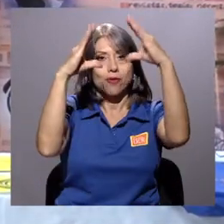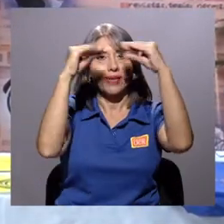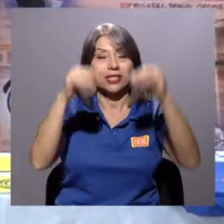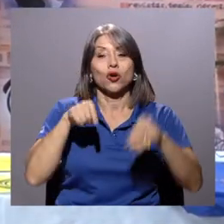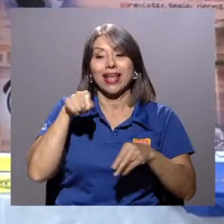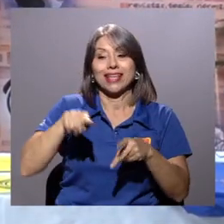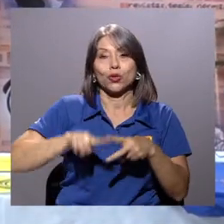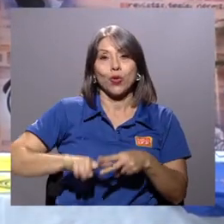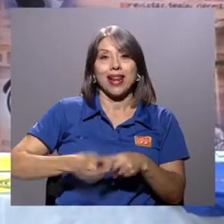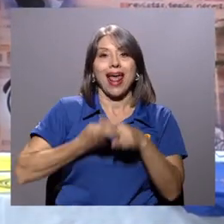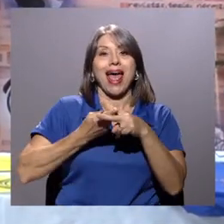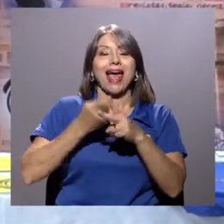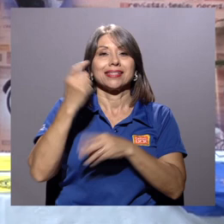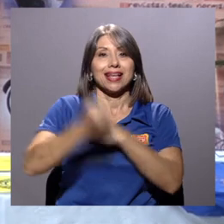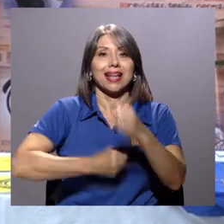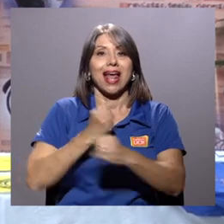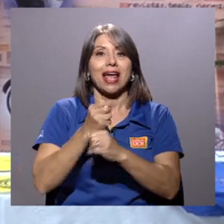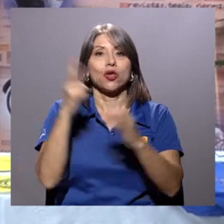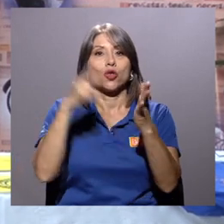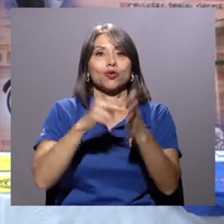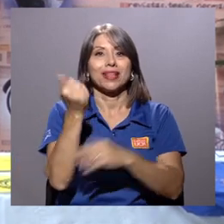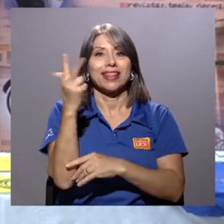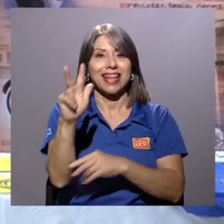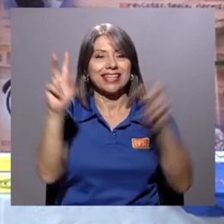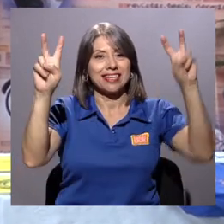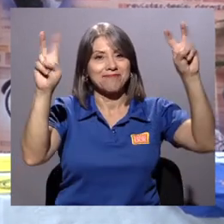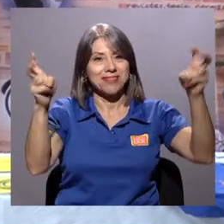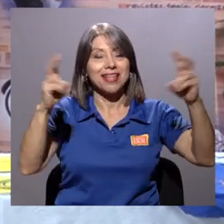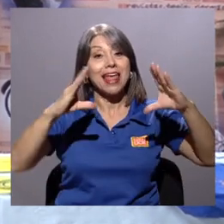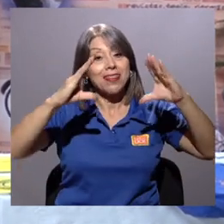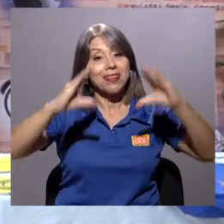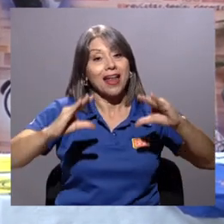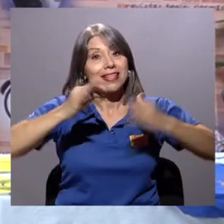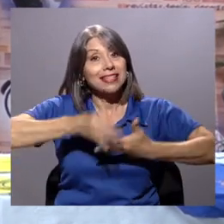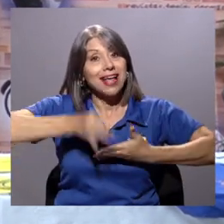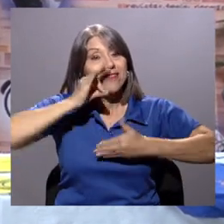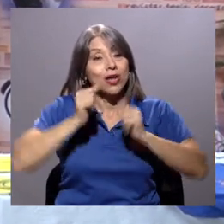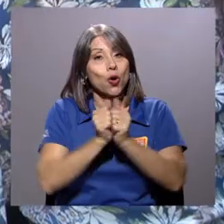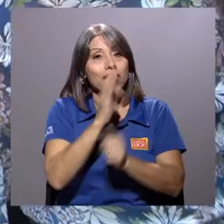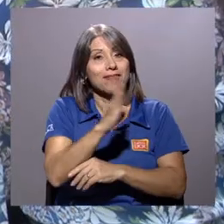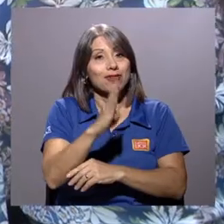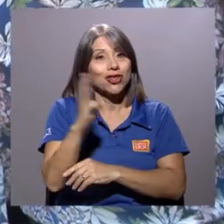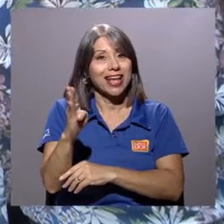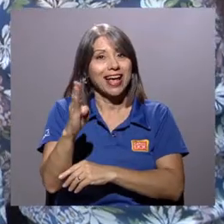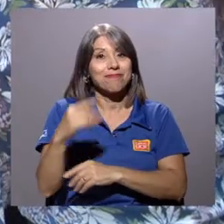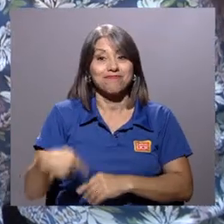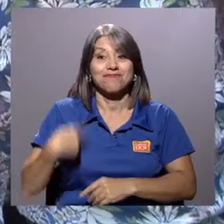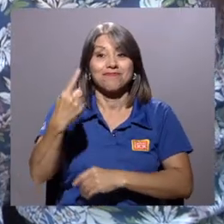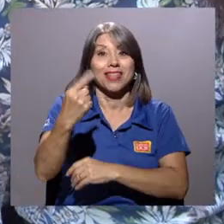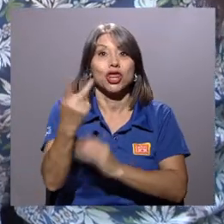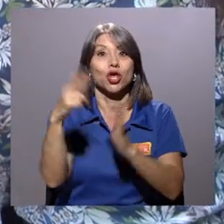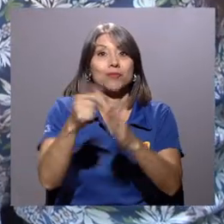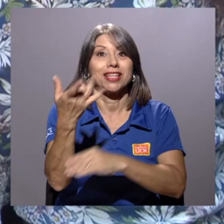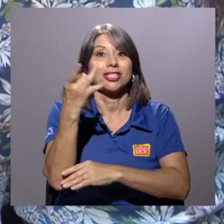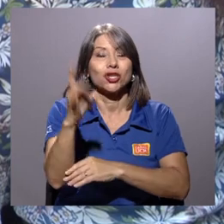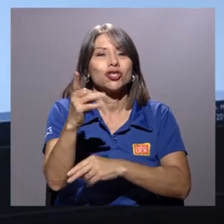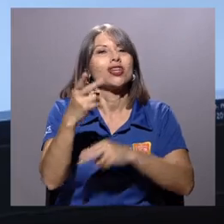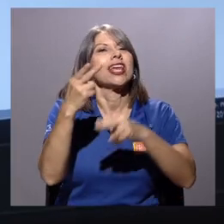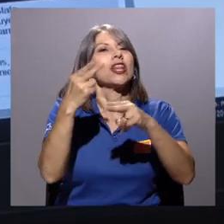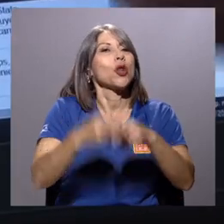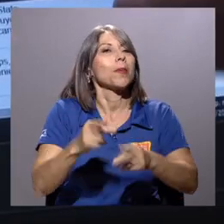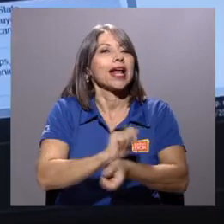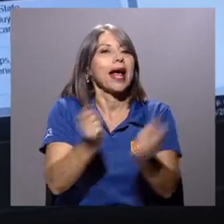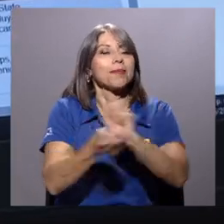en el 2013 la iniciativa Tardes de Café con la Biblioteca, que posteriormente en el 2018 cambió de nombre a Un Café con